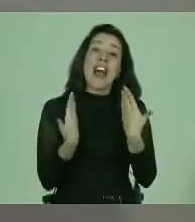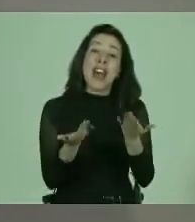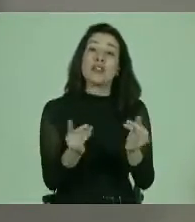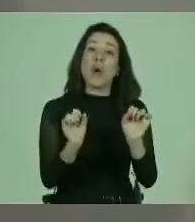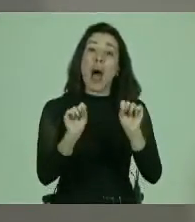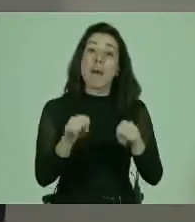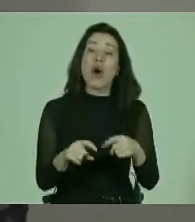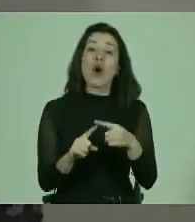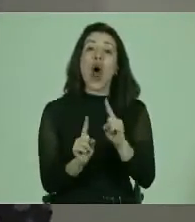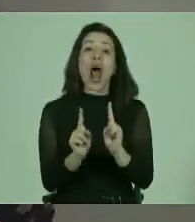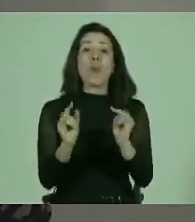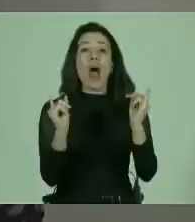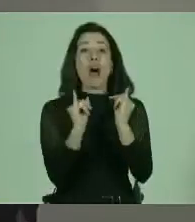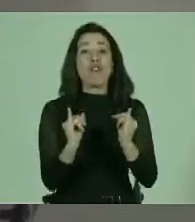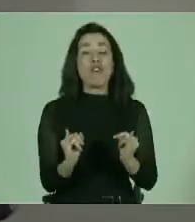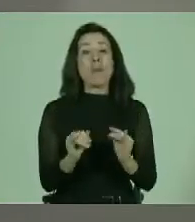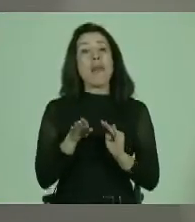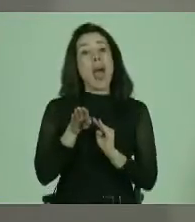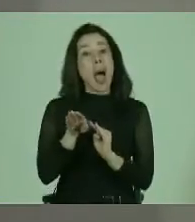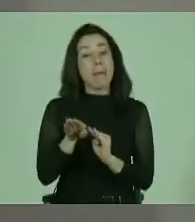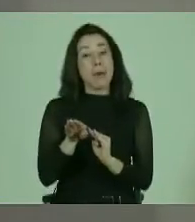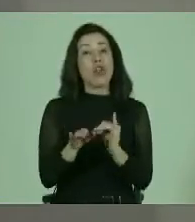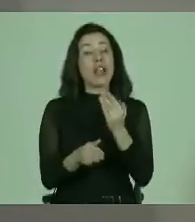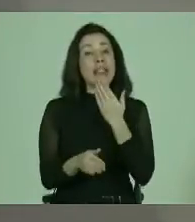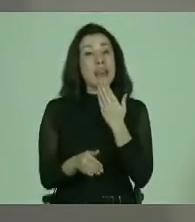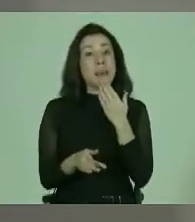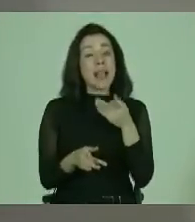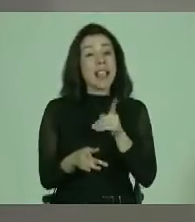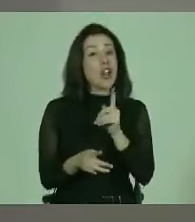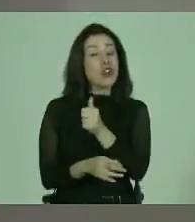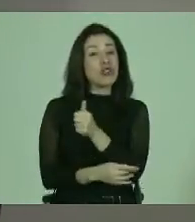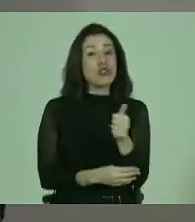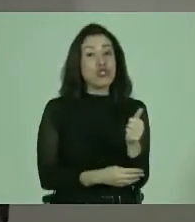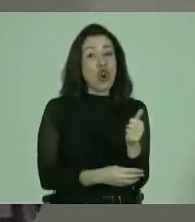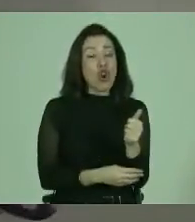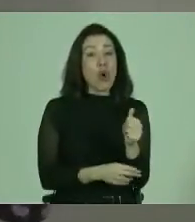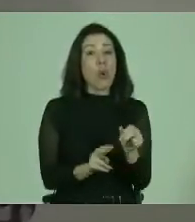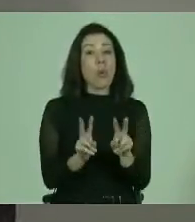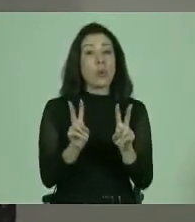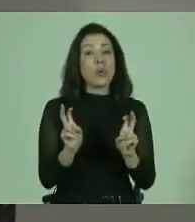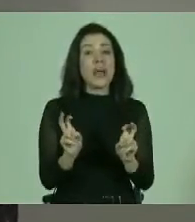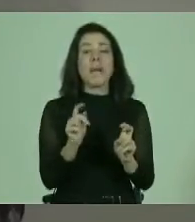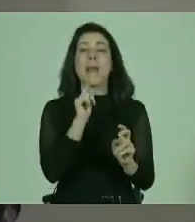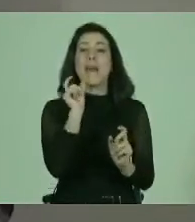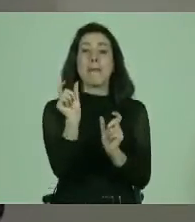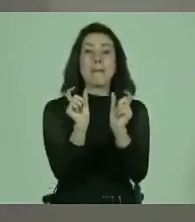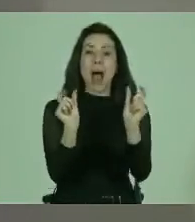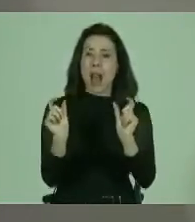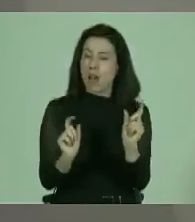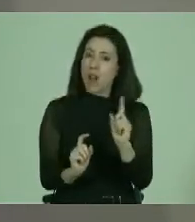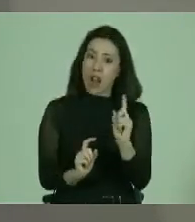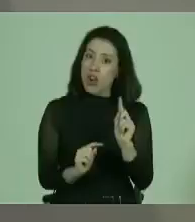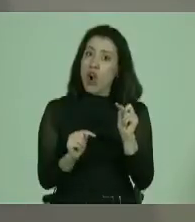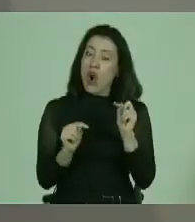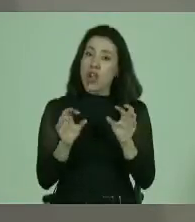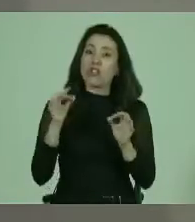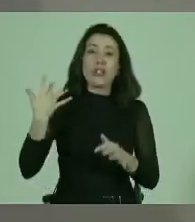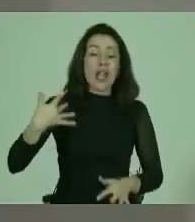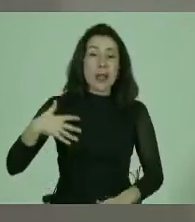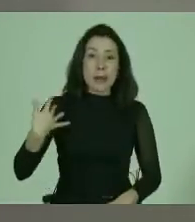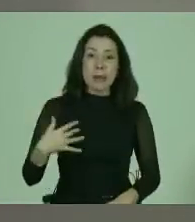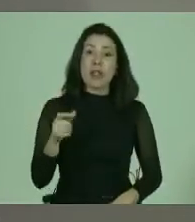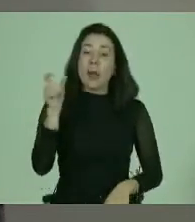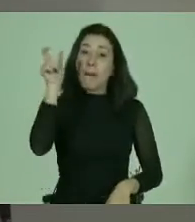con alguna forma de apoyo y además que eso no sea sólo una cuestión de palabras sino que sea un hecho relevante